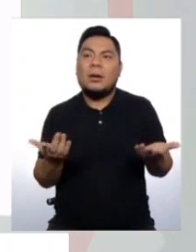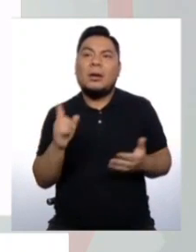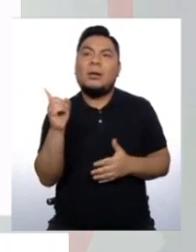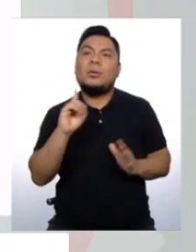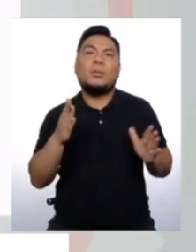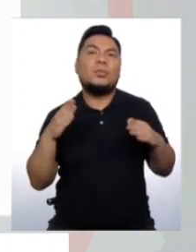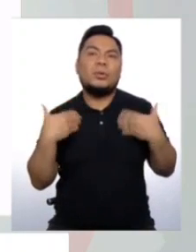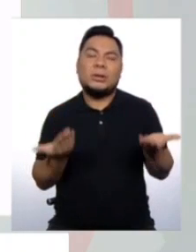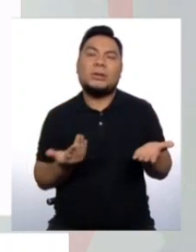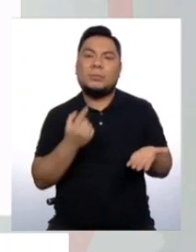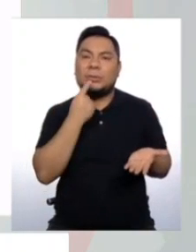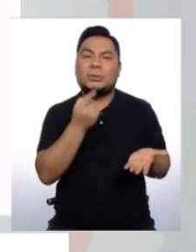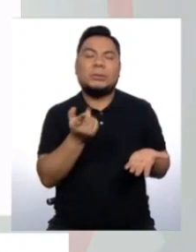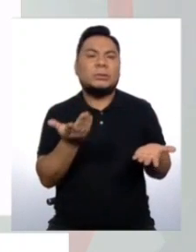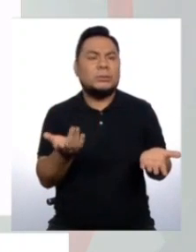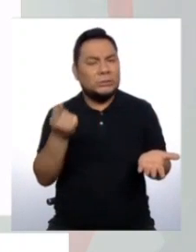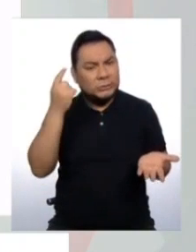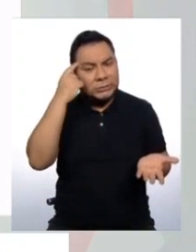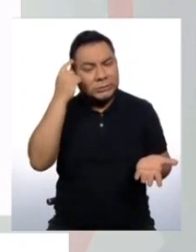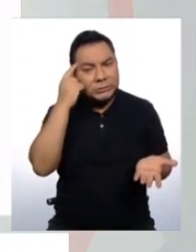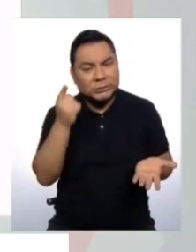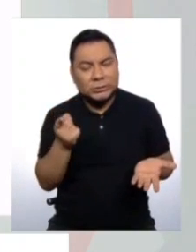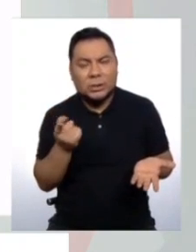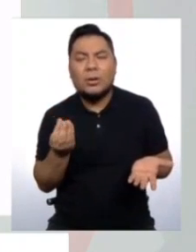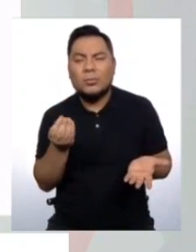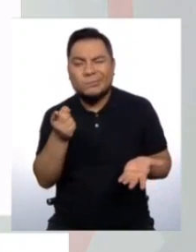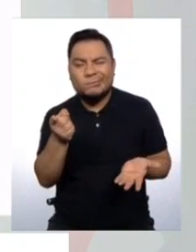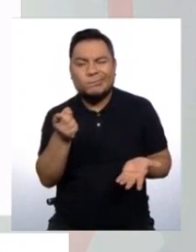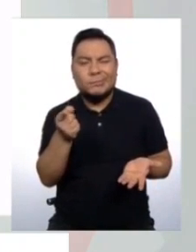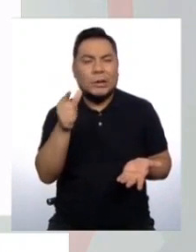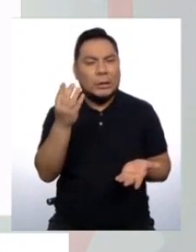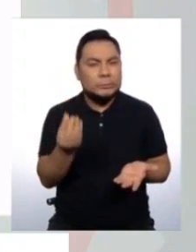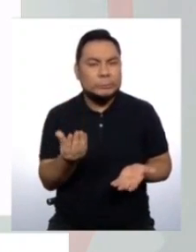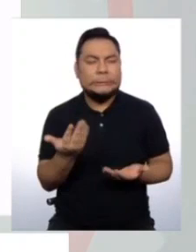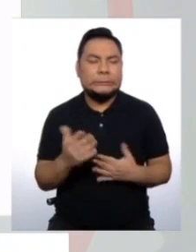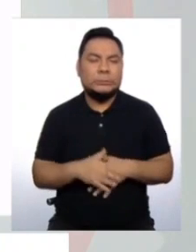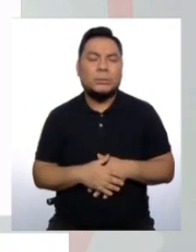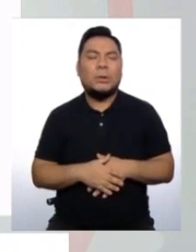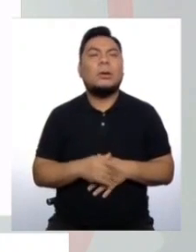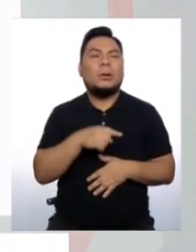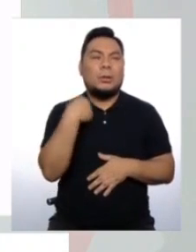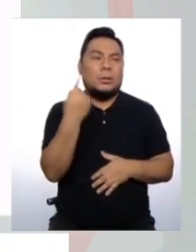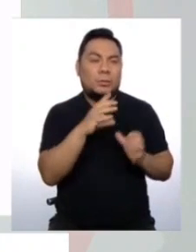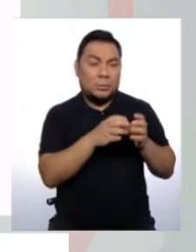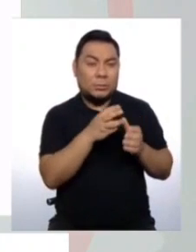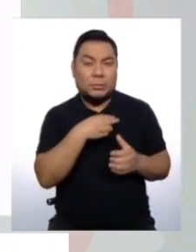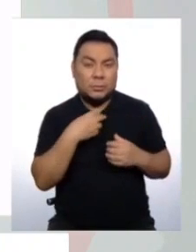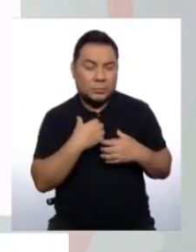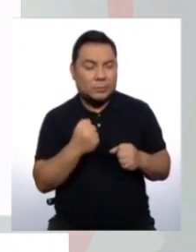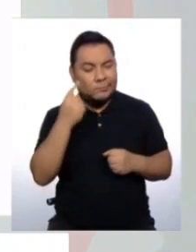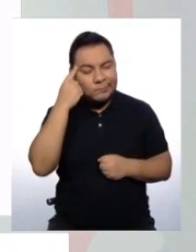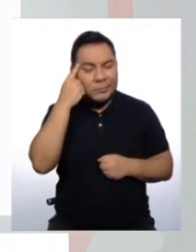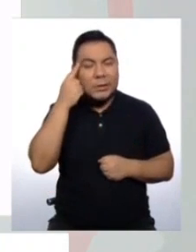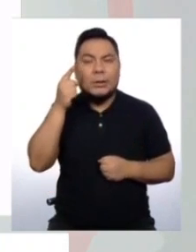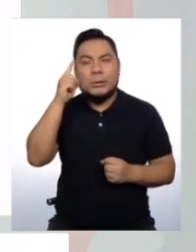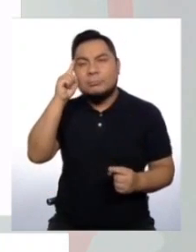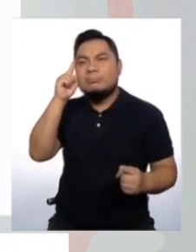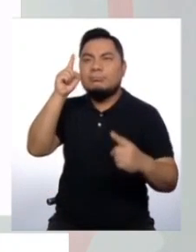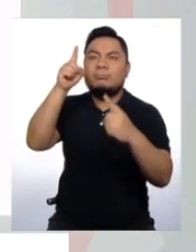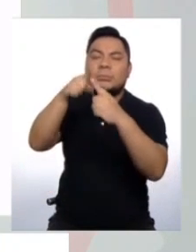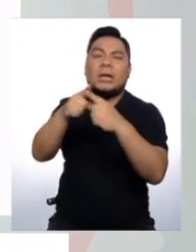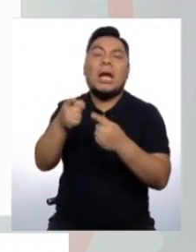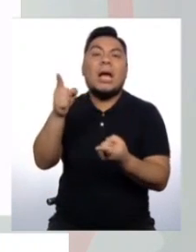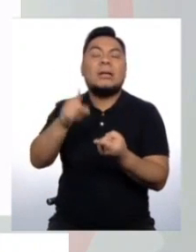podemos quedarnos en esta situación. Nosotros nos hemos puesto una meta hasta fines de